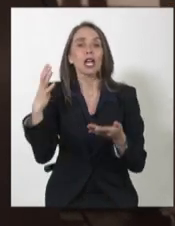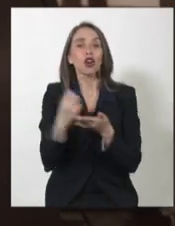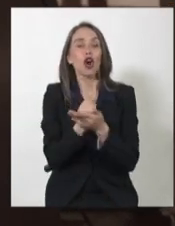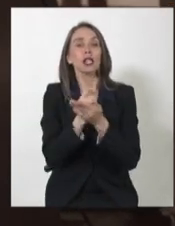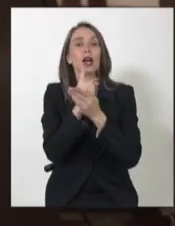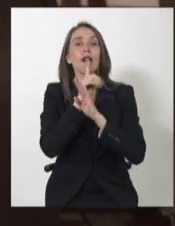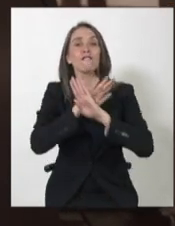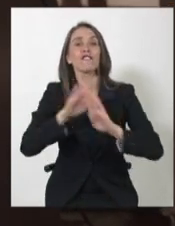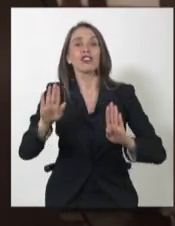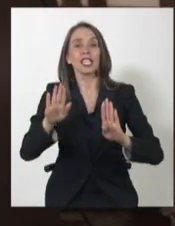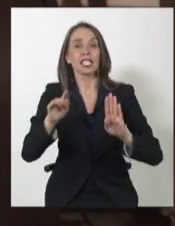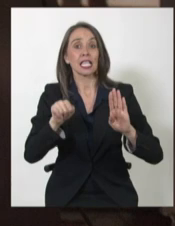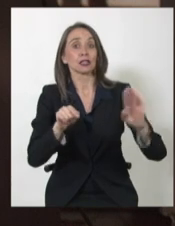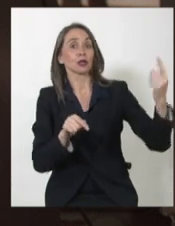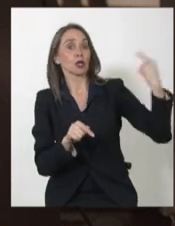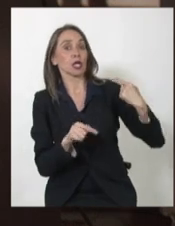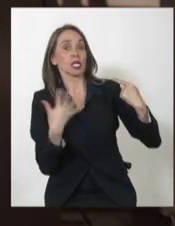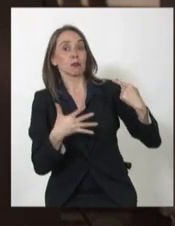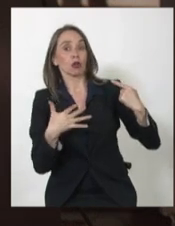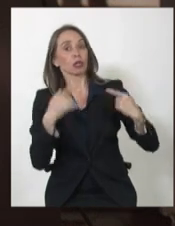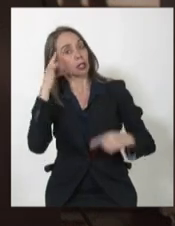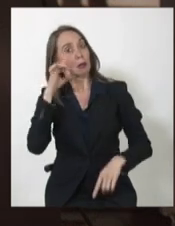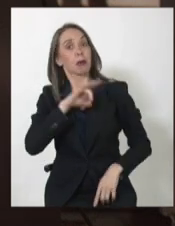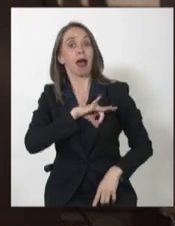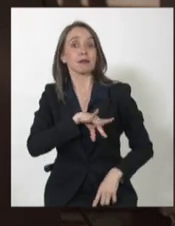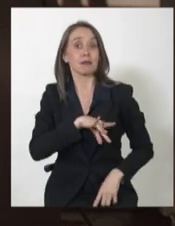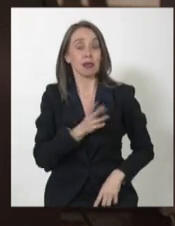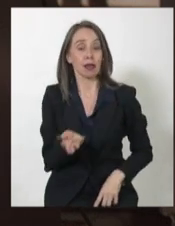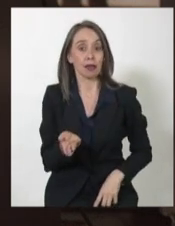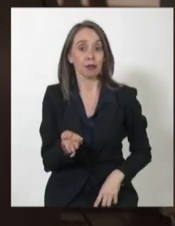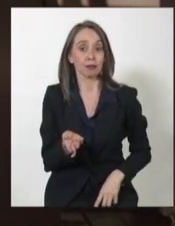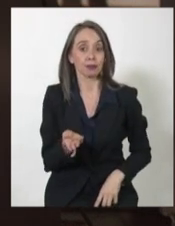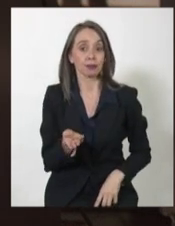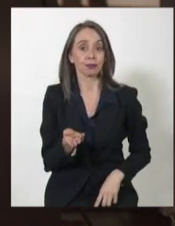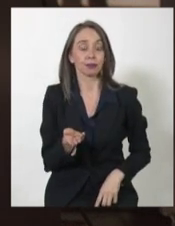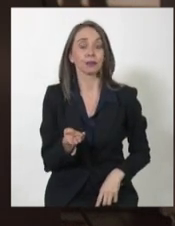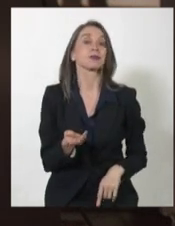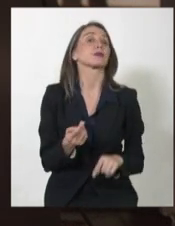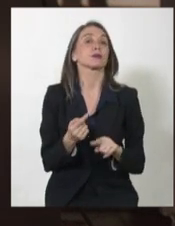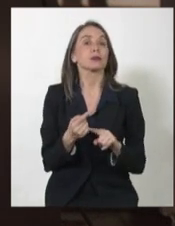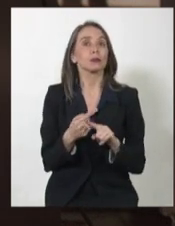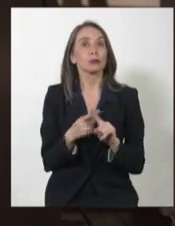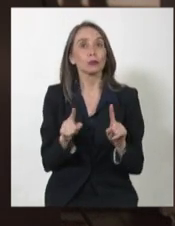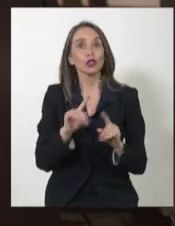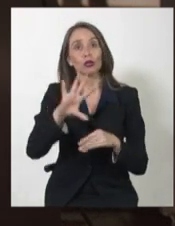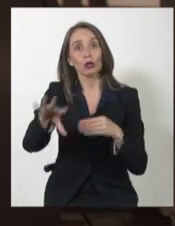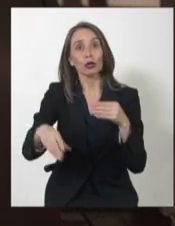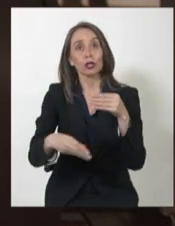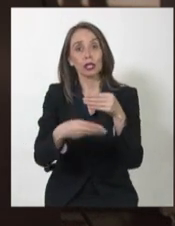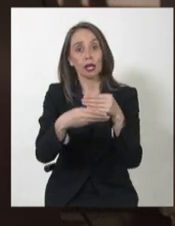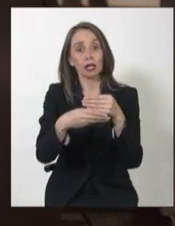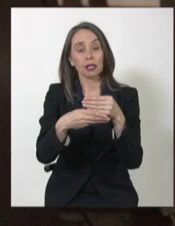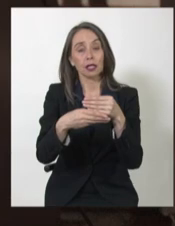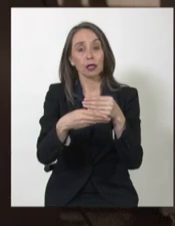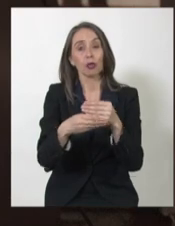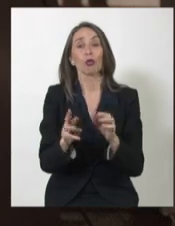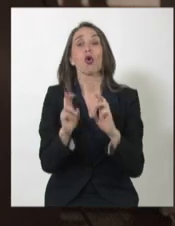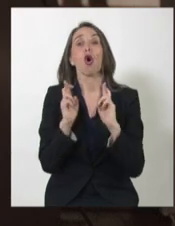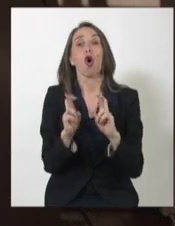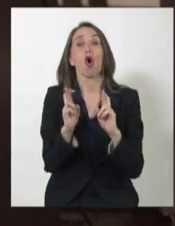en este encargo que es tan fundamental para Chile. Y lo otro que yo quisiera agregar es que